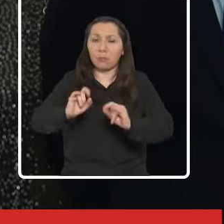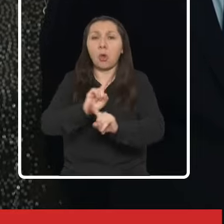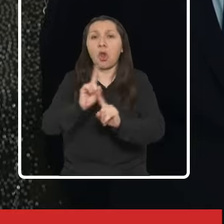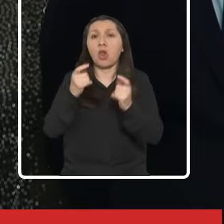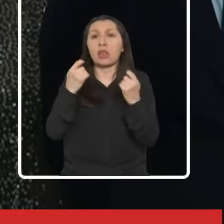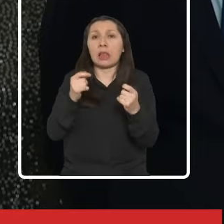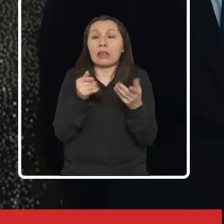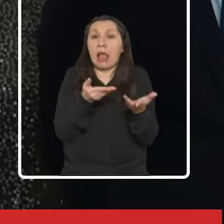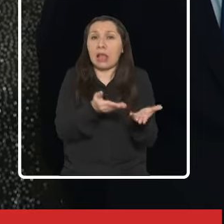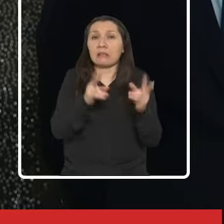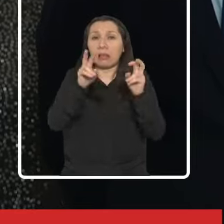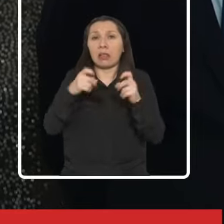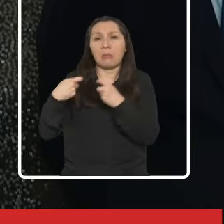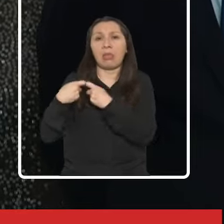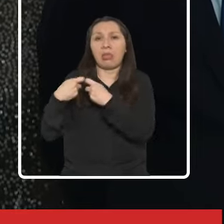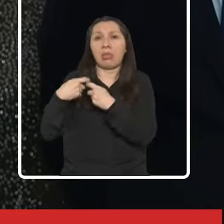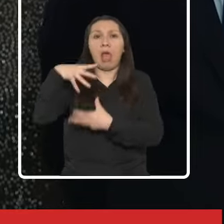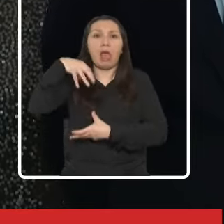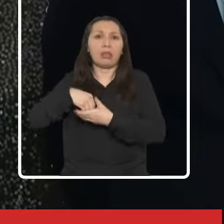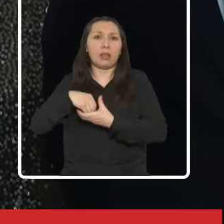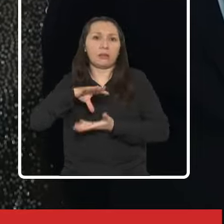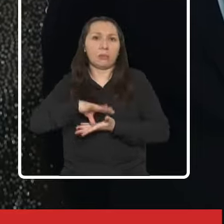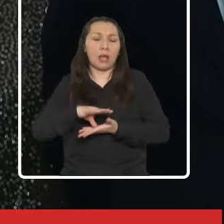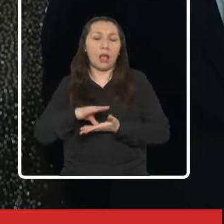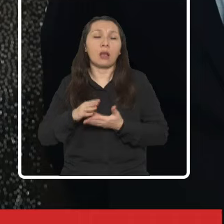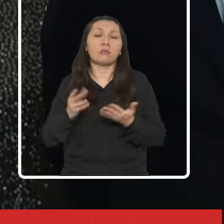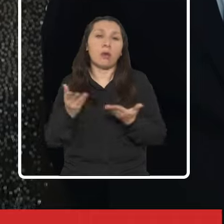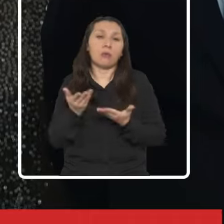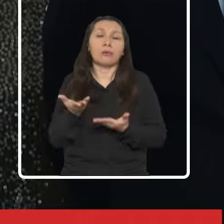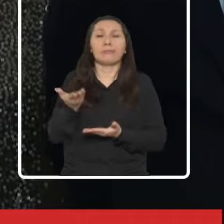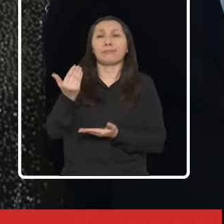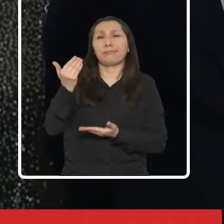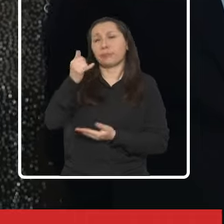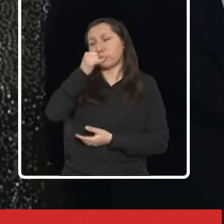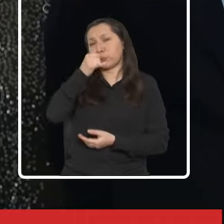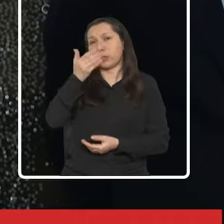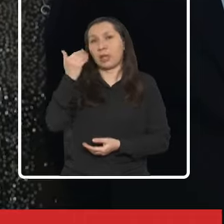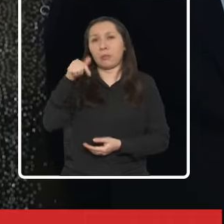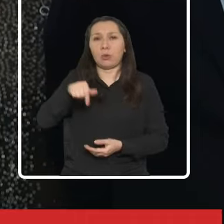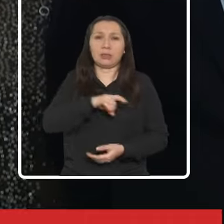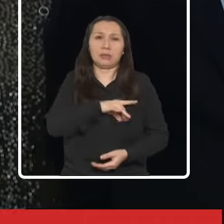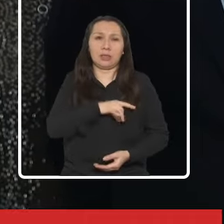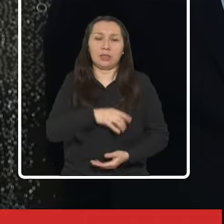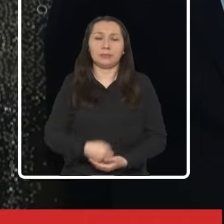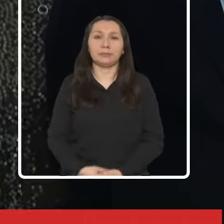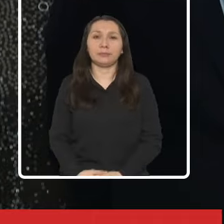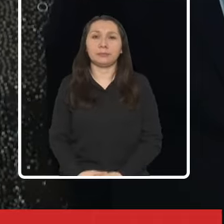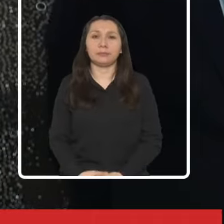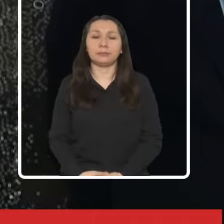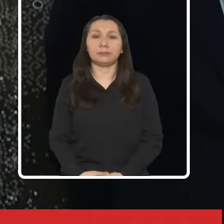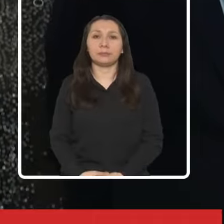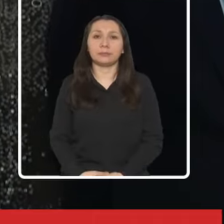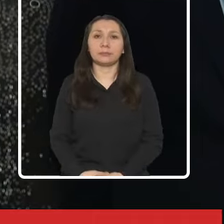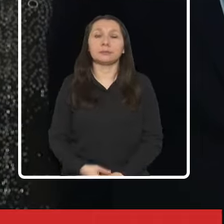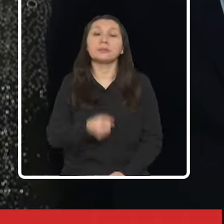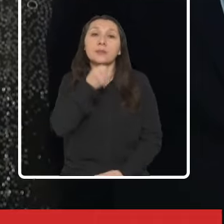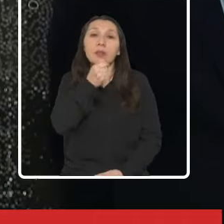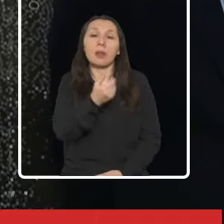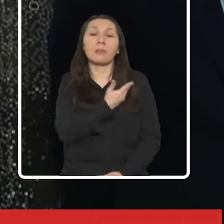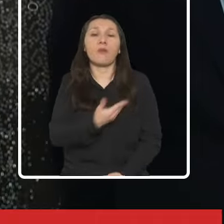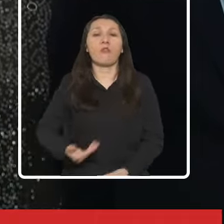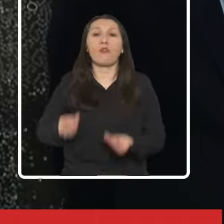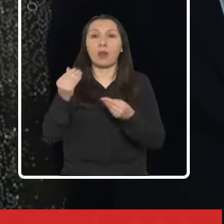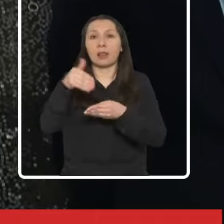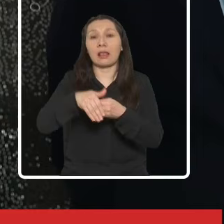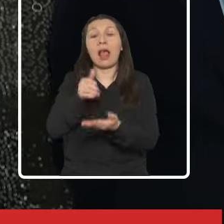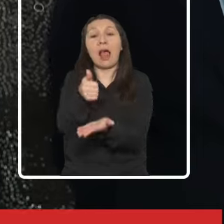tratemos de hacer esto un tema de pelea interna, como se ha hecho hace ya demasiado tiempo en nuestro país. Presidente, buenas tardes.